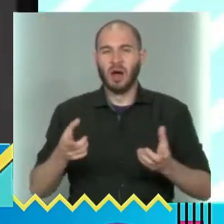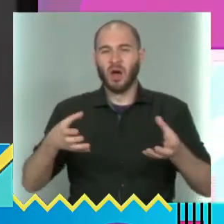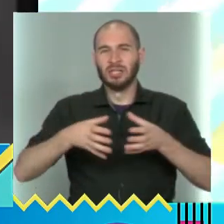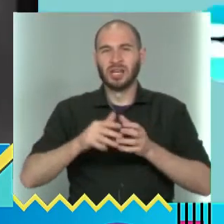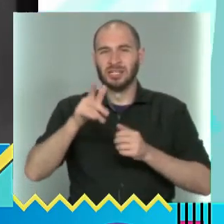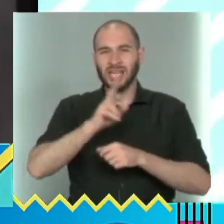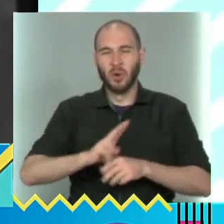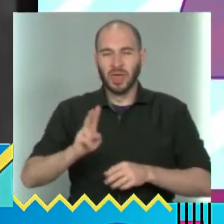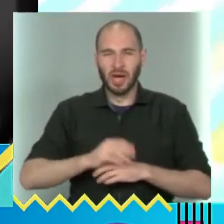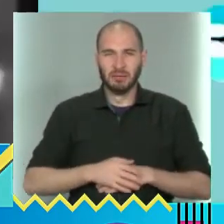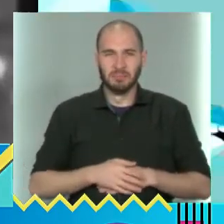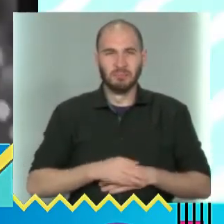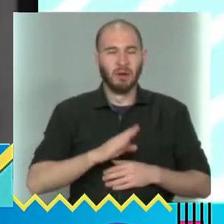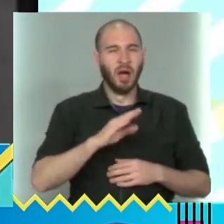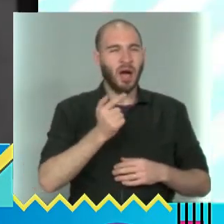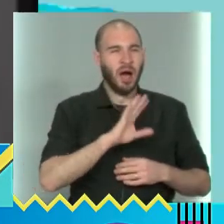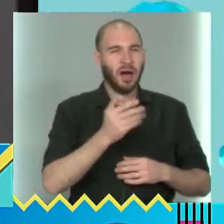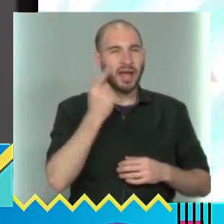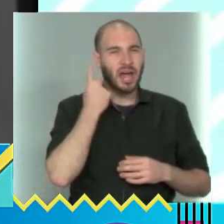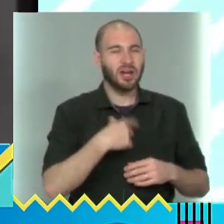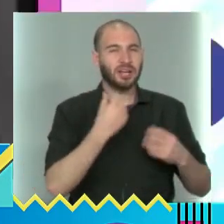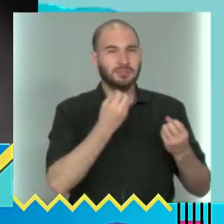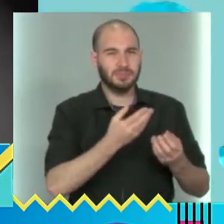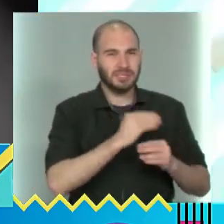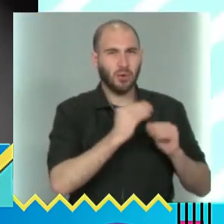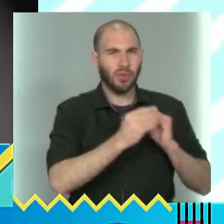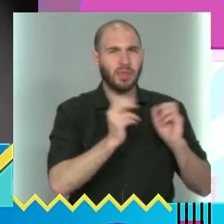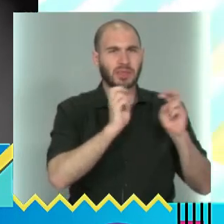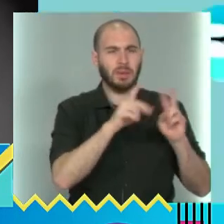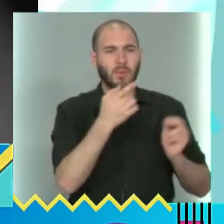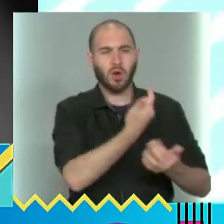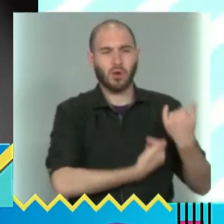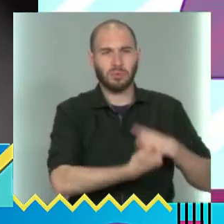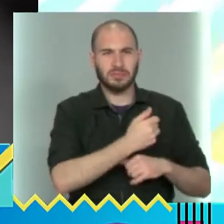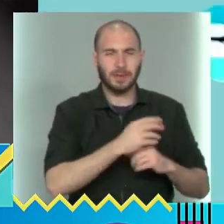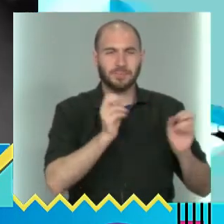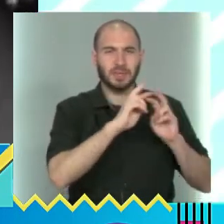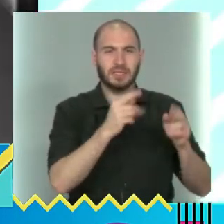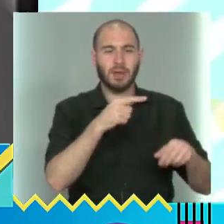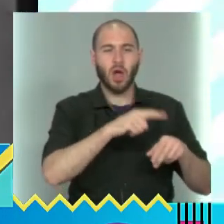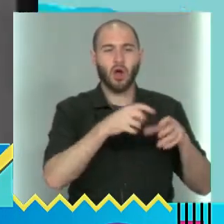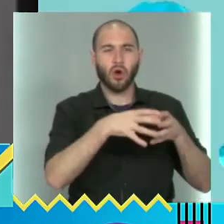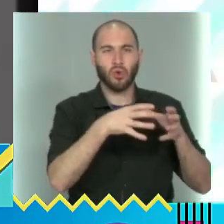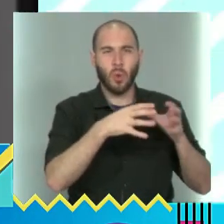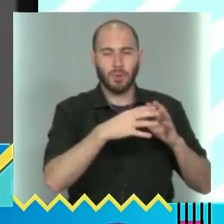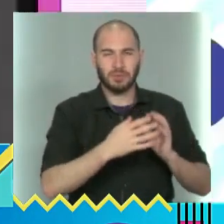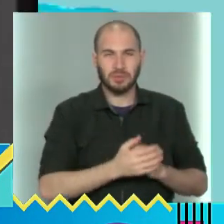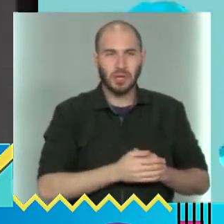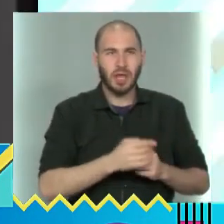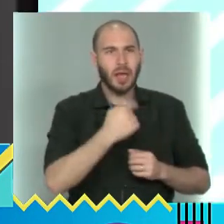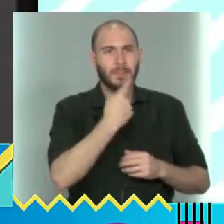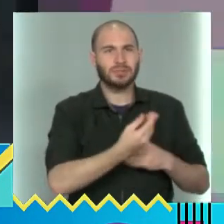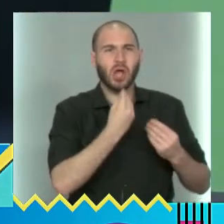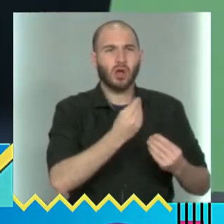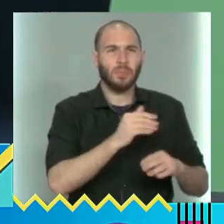Seguridad. Mustafa, Carolina lo saluda, y con respecto a esto que acaba de mencionar respecto de los organismos, ¿cómo considera